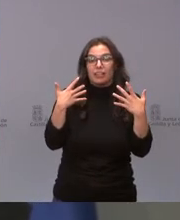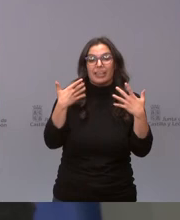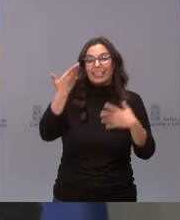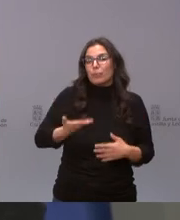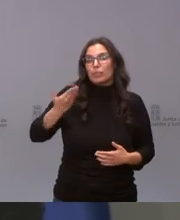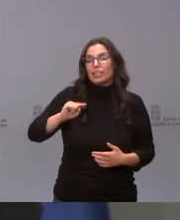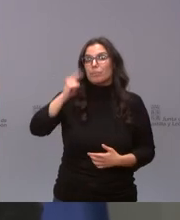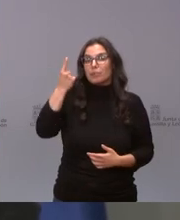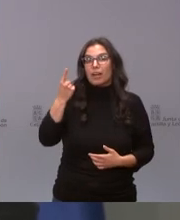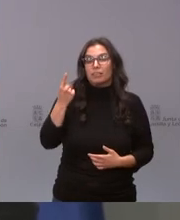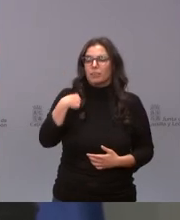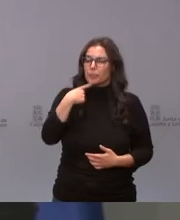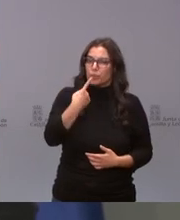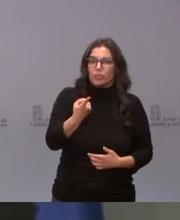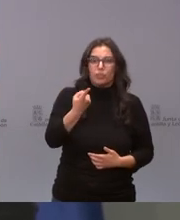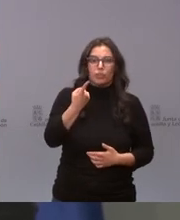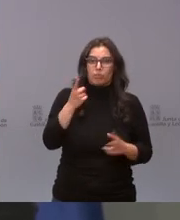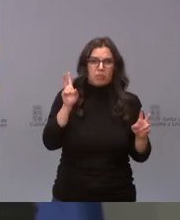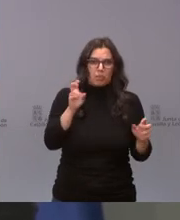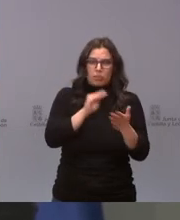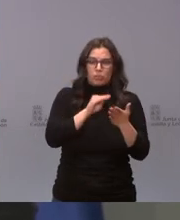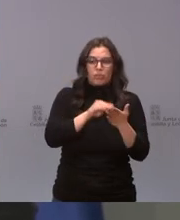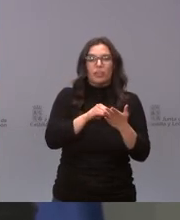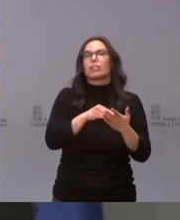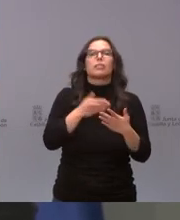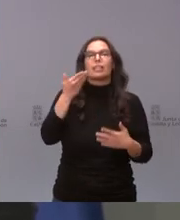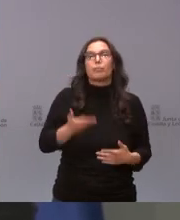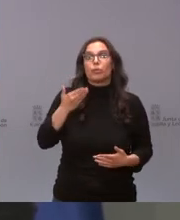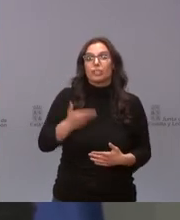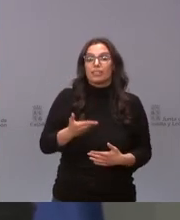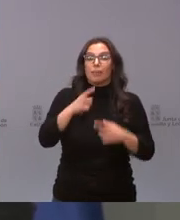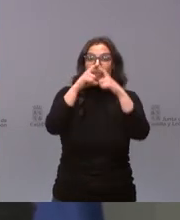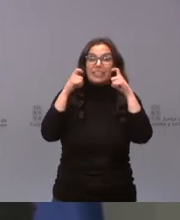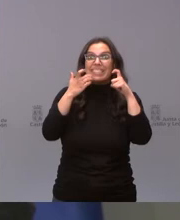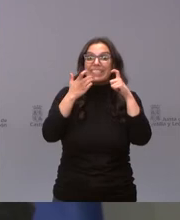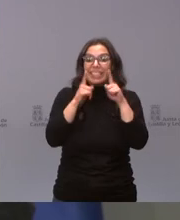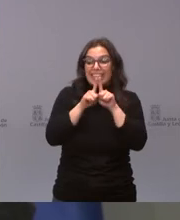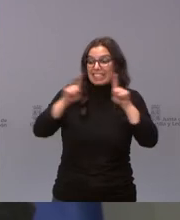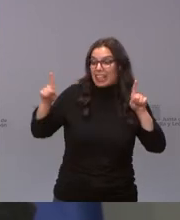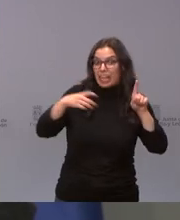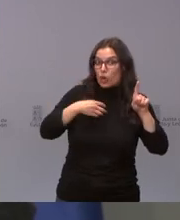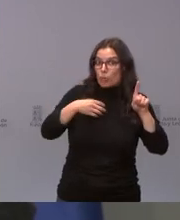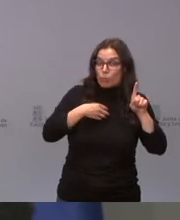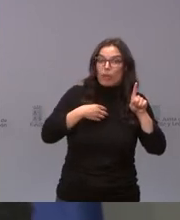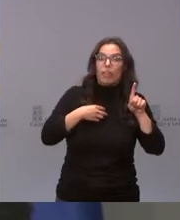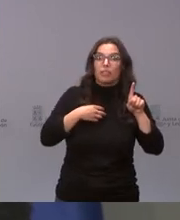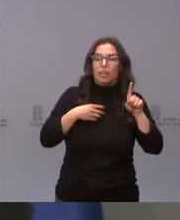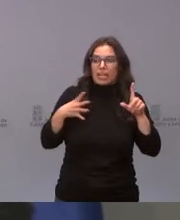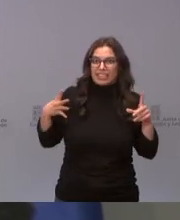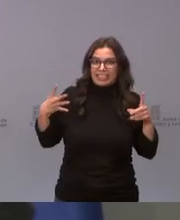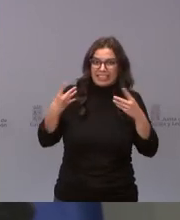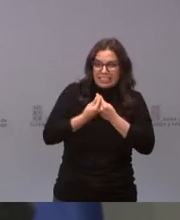importante, como le hemos dicho desde el principio, es en aquellas situaciones donde no se puede mantener la distancia de seguridad, donde se producen